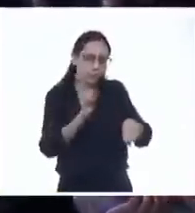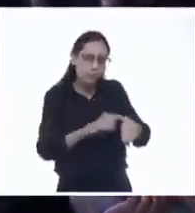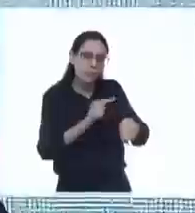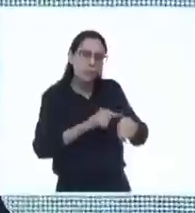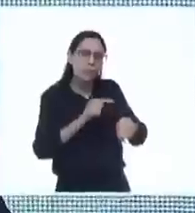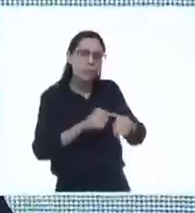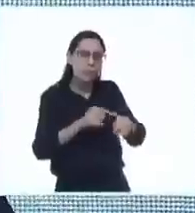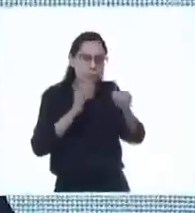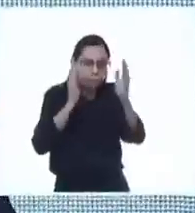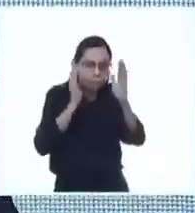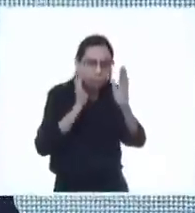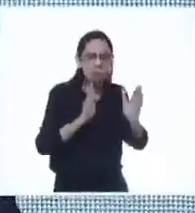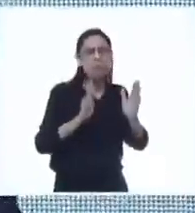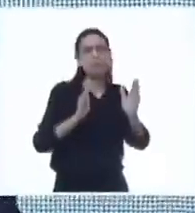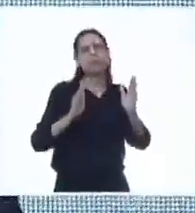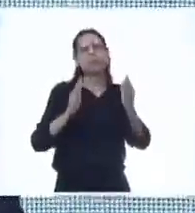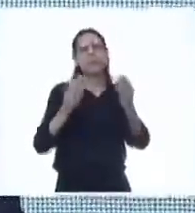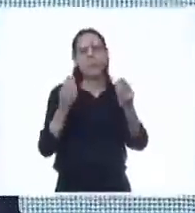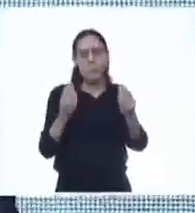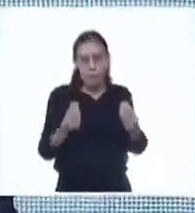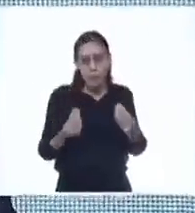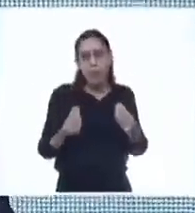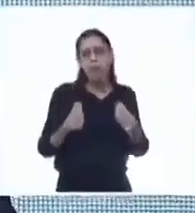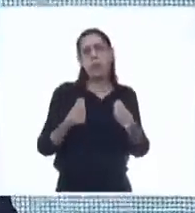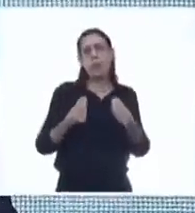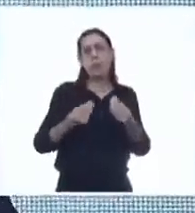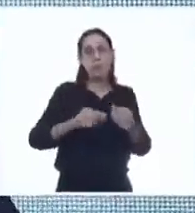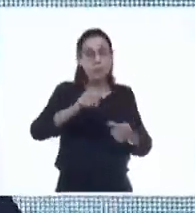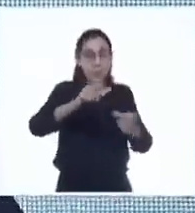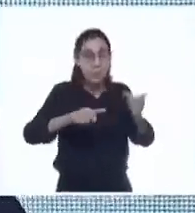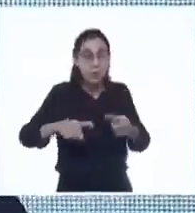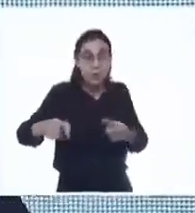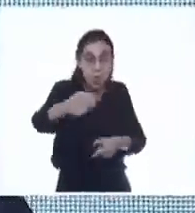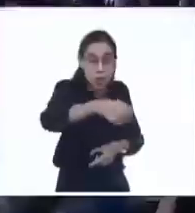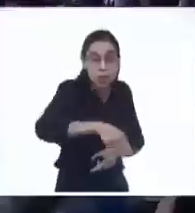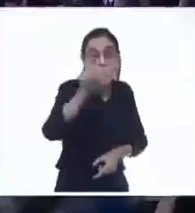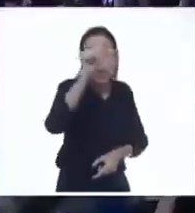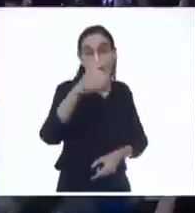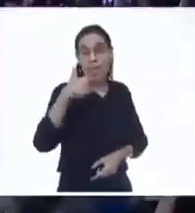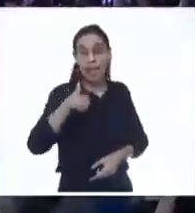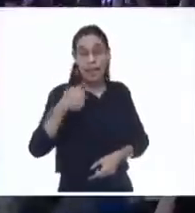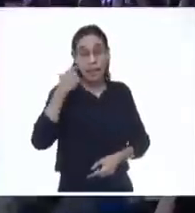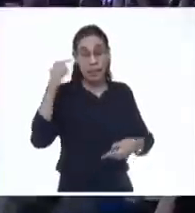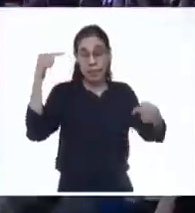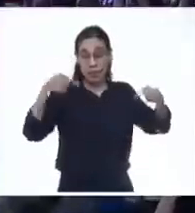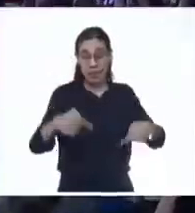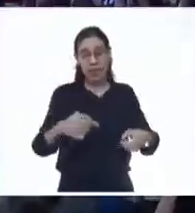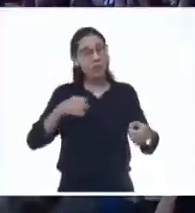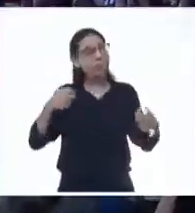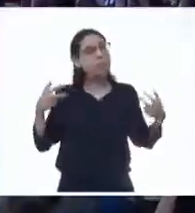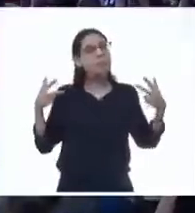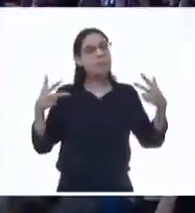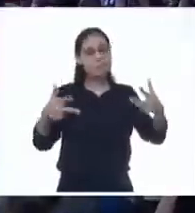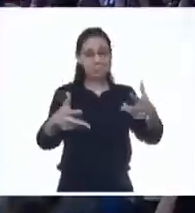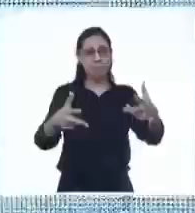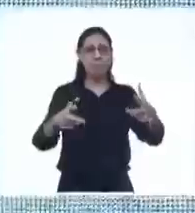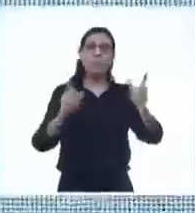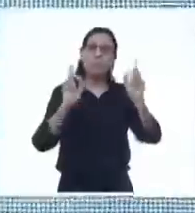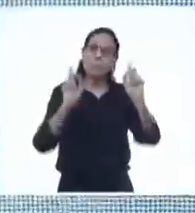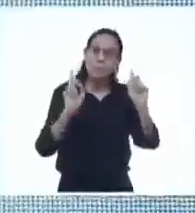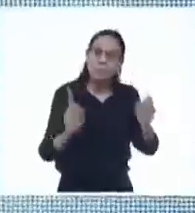para hablarle a todos los argentinos y argentinas y para también